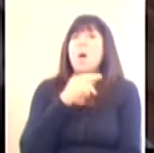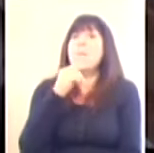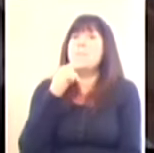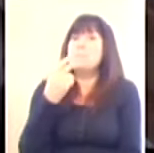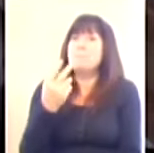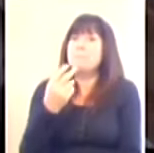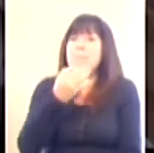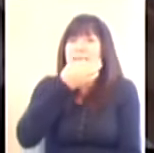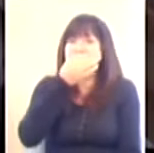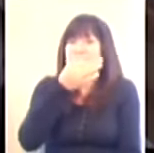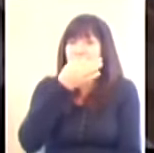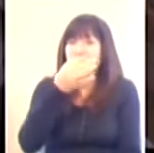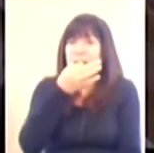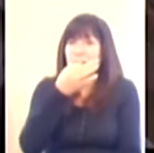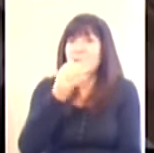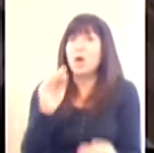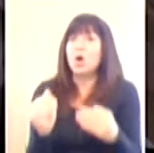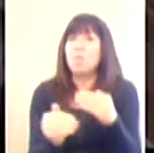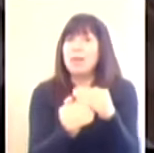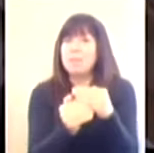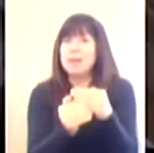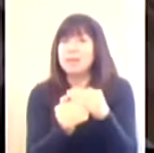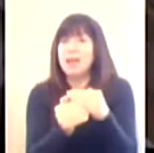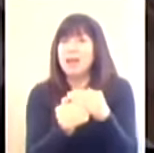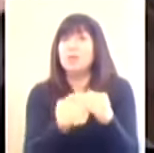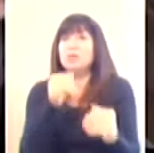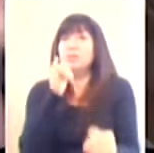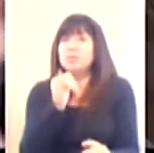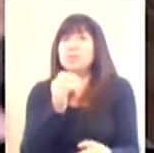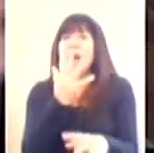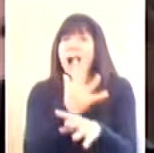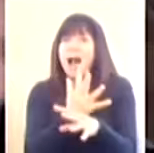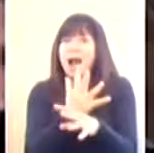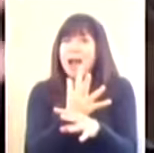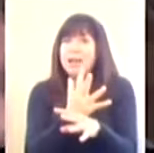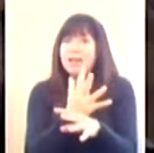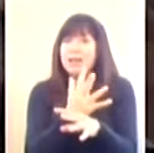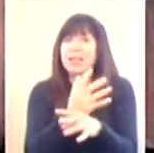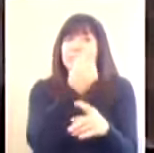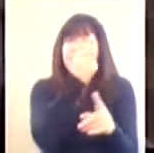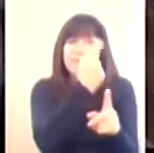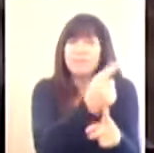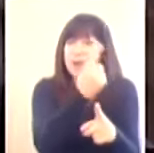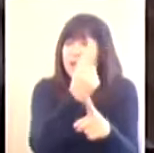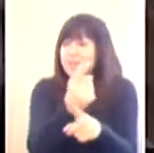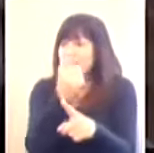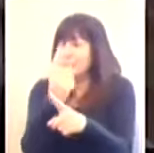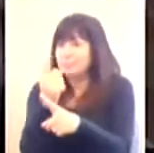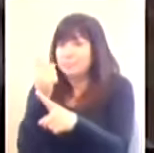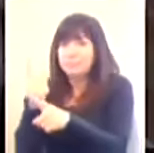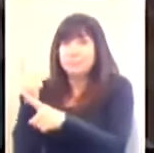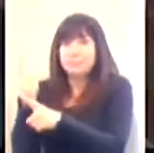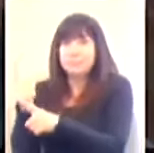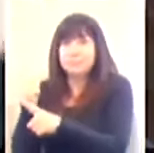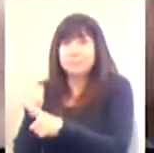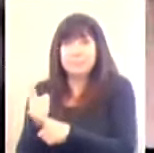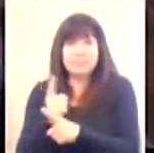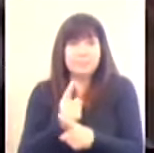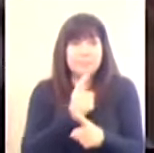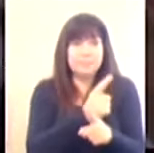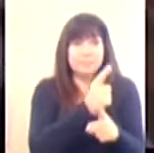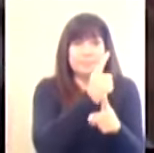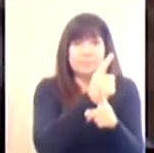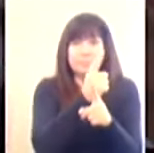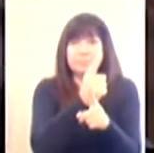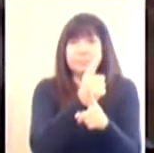también complementario, y es que sí, hay que apostarle a varias carreras para llegar a una